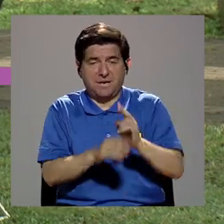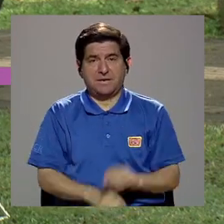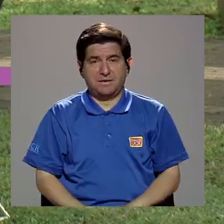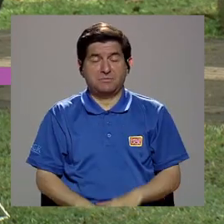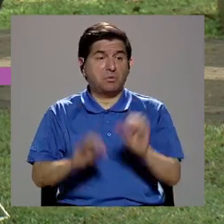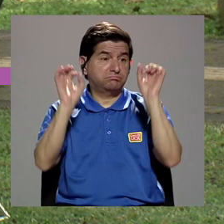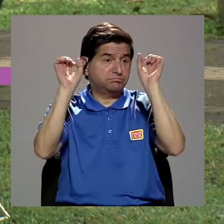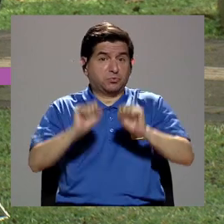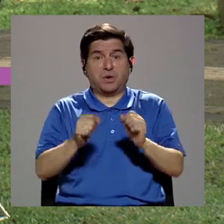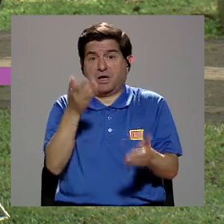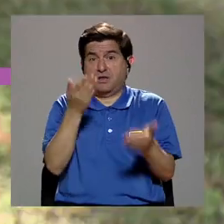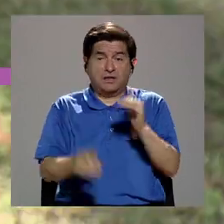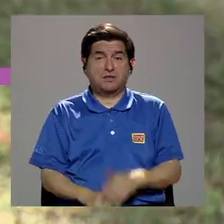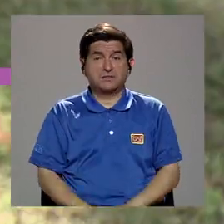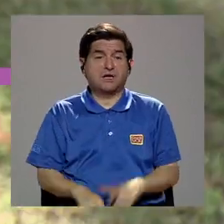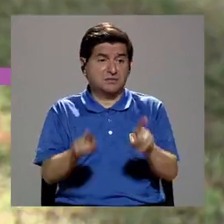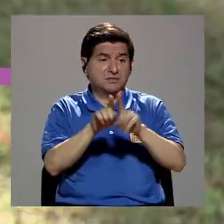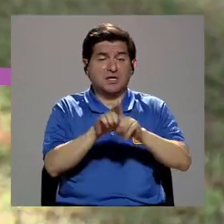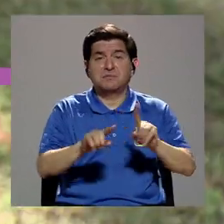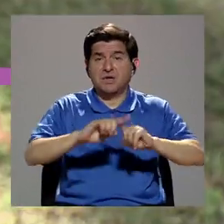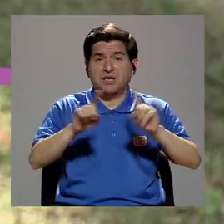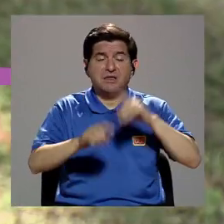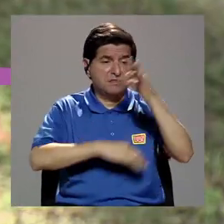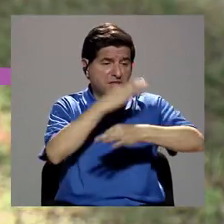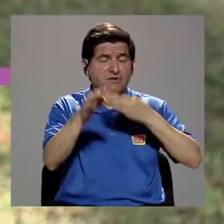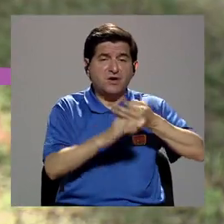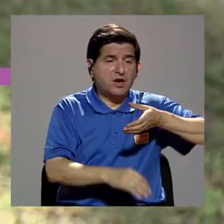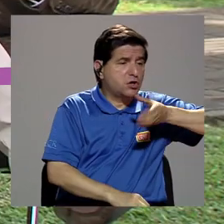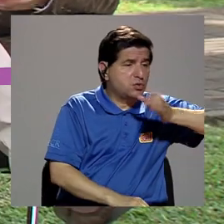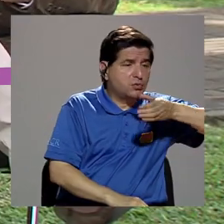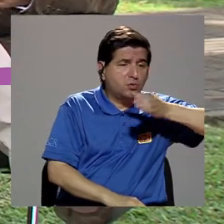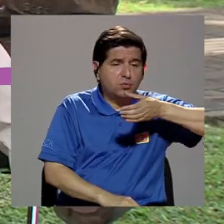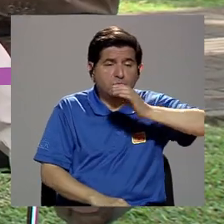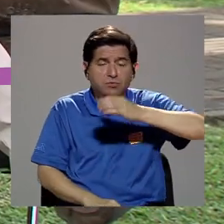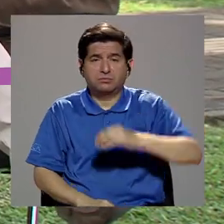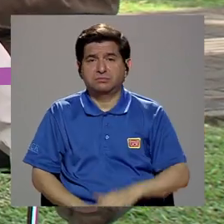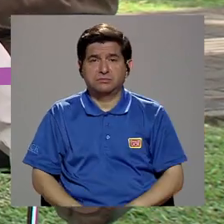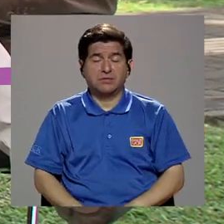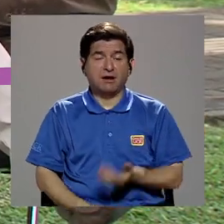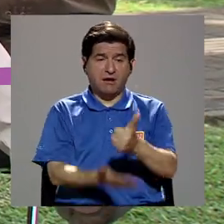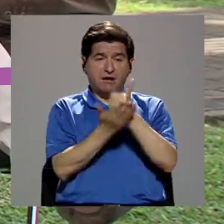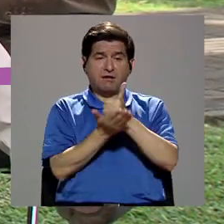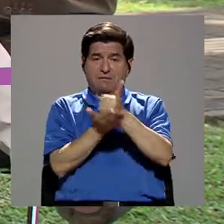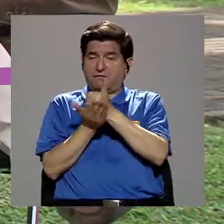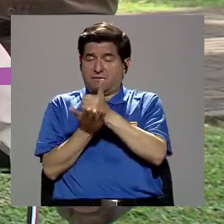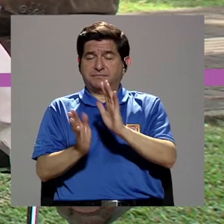ser en refrescos también, ¿verdad? En otro tipo de bebidas que nos ayuden.